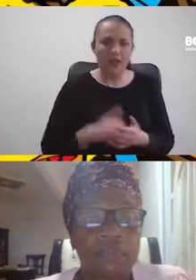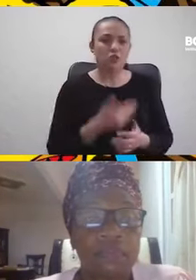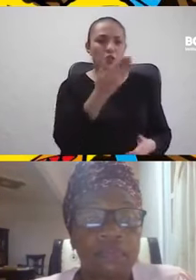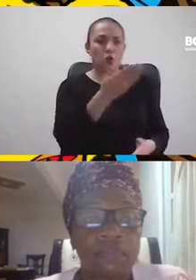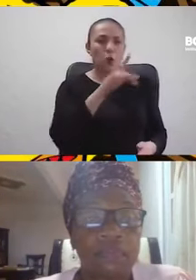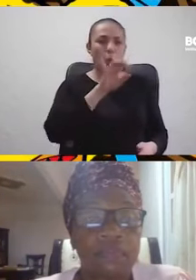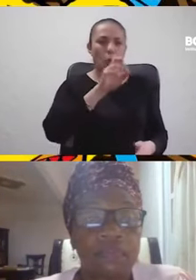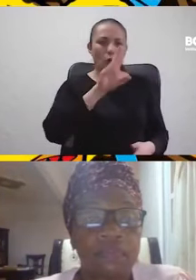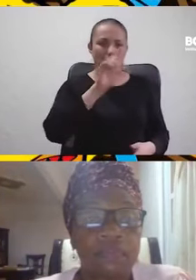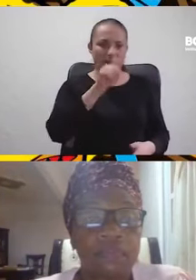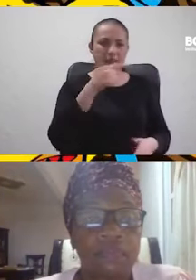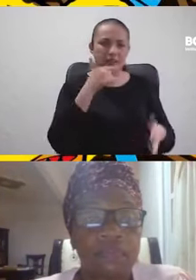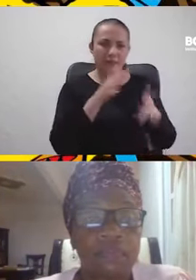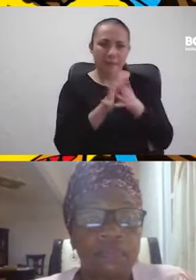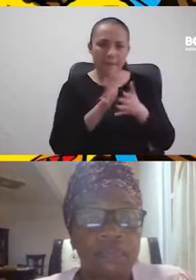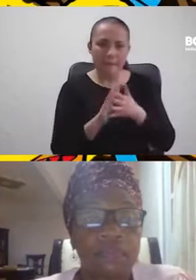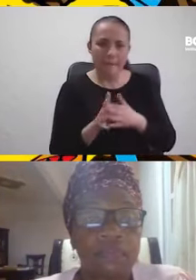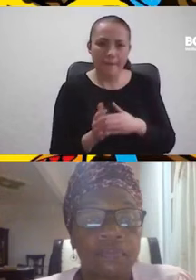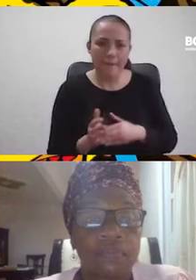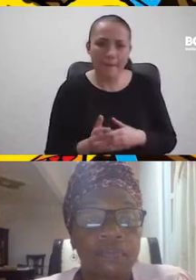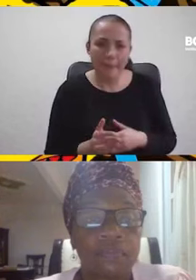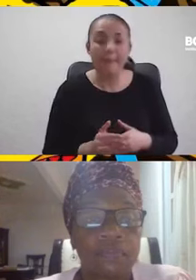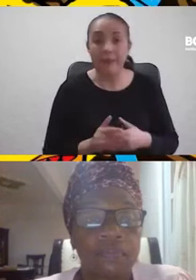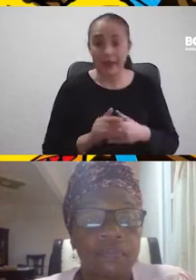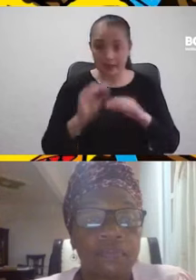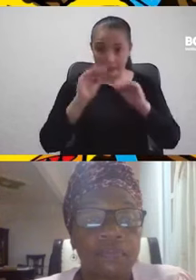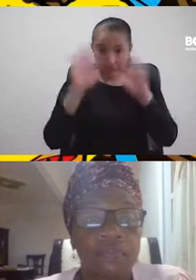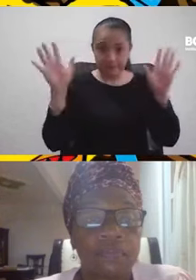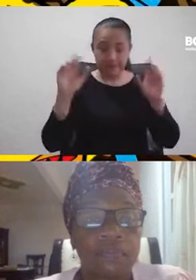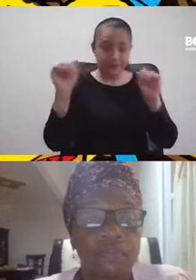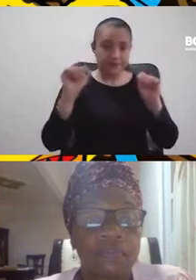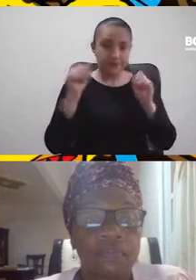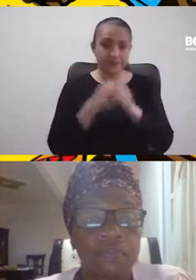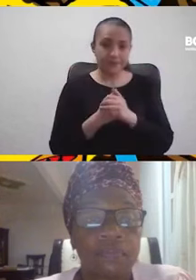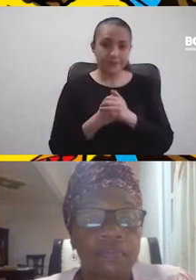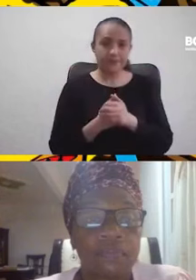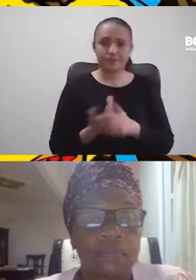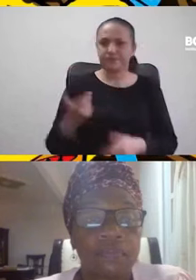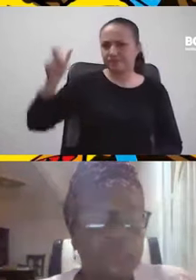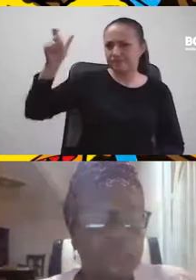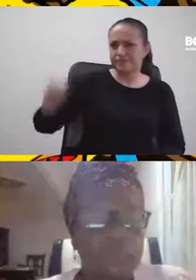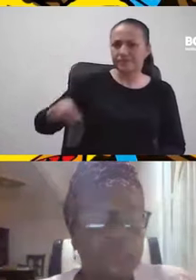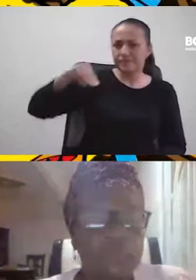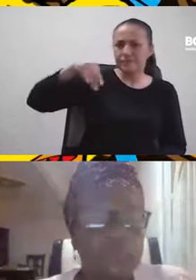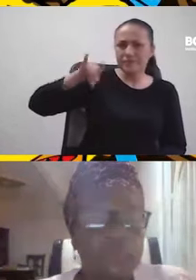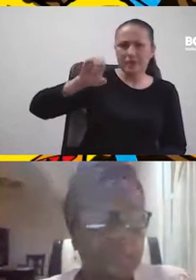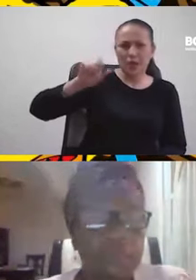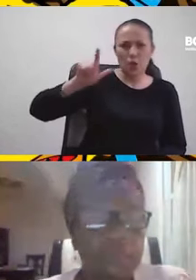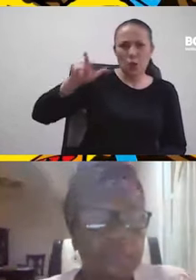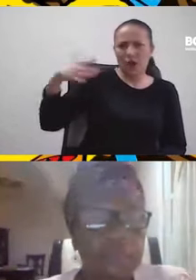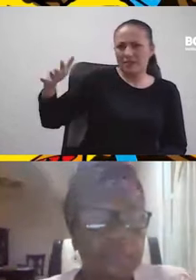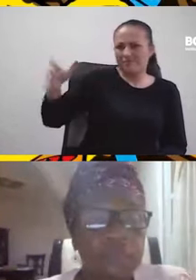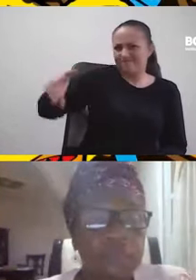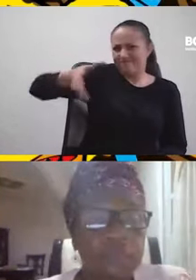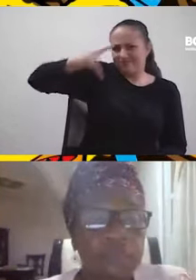palabra. Claro, claro. Es que Manuel era un hombre brillante. Manuel tuvo con este autor